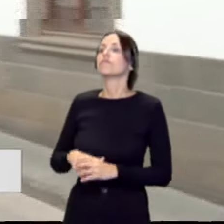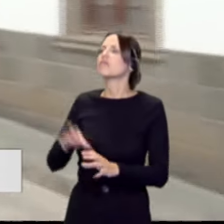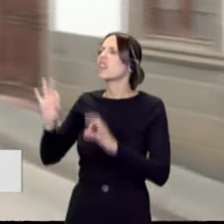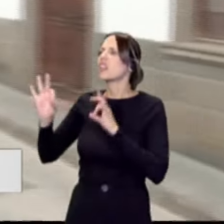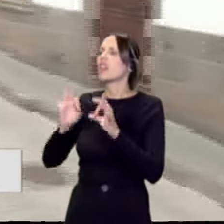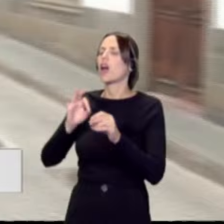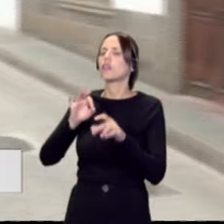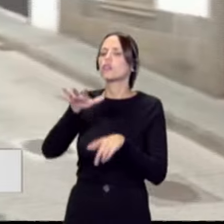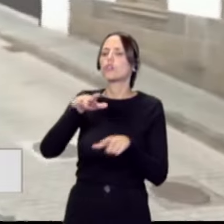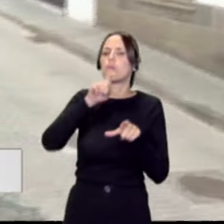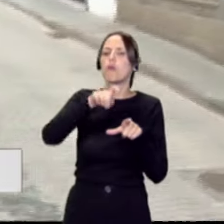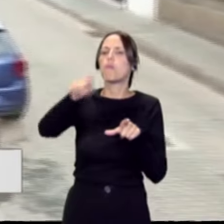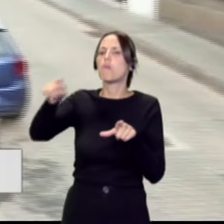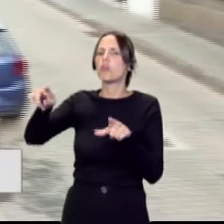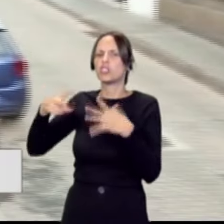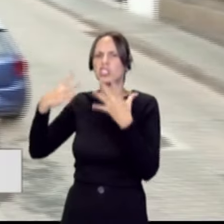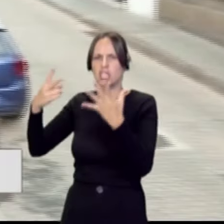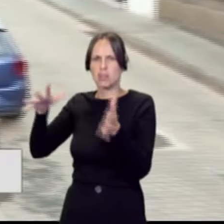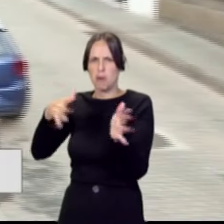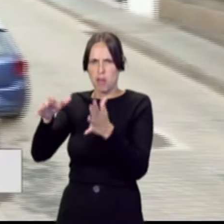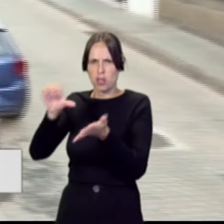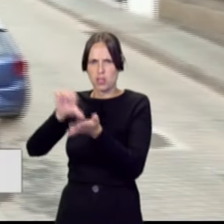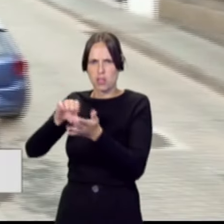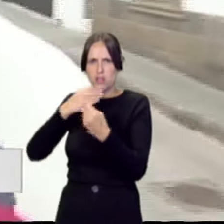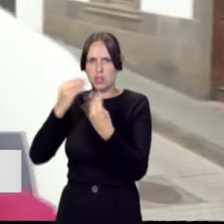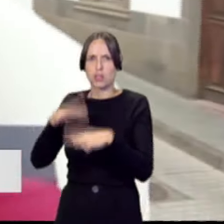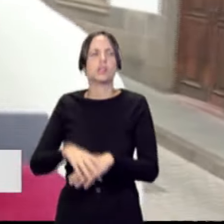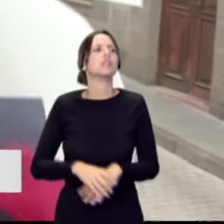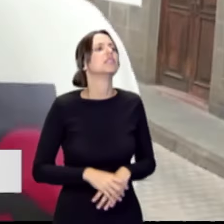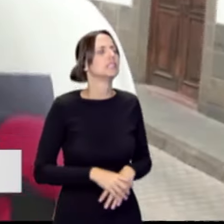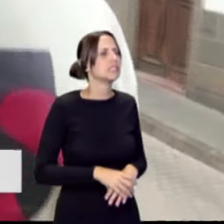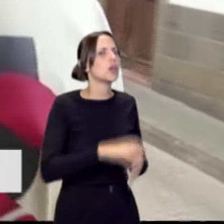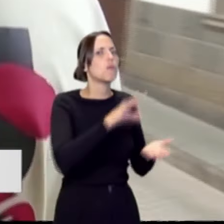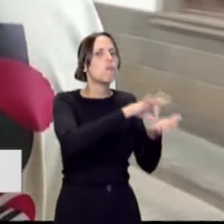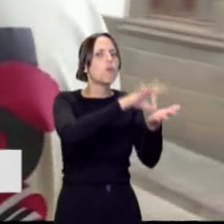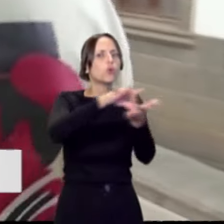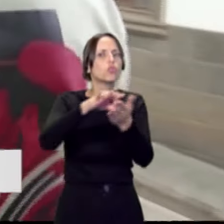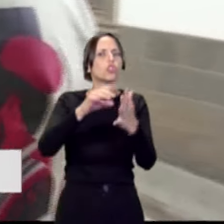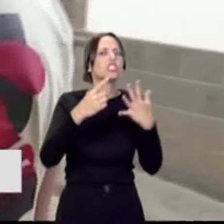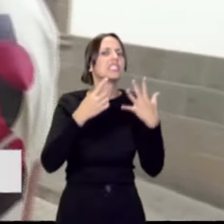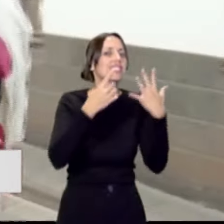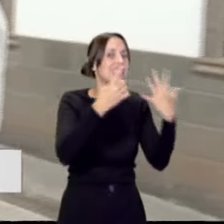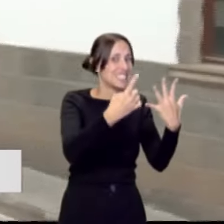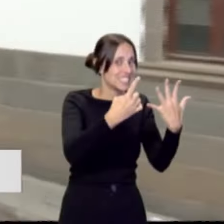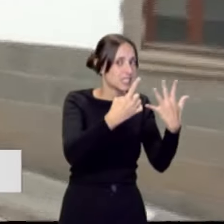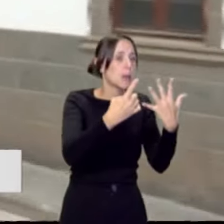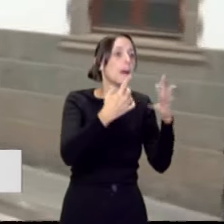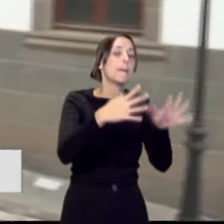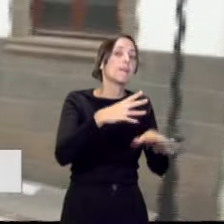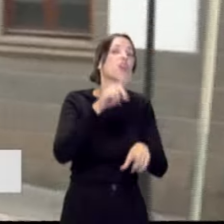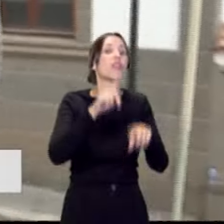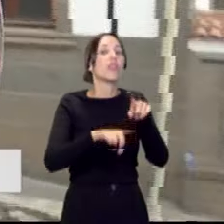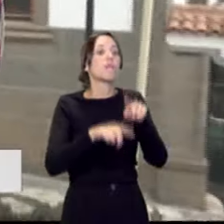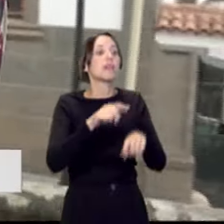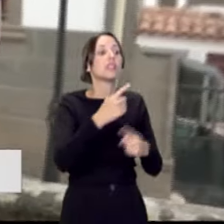¿verdad? El casco histórico. Sí, son 6 puntos, pero en algunos de ellos ocurren 2 escenas.